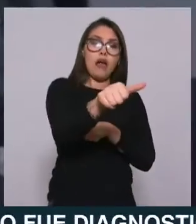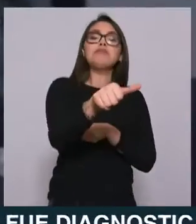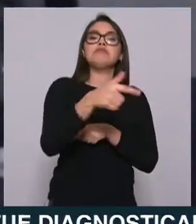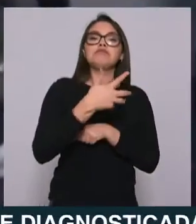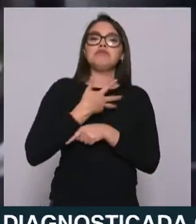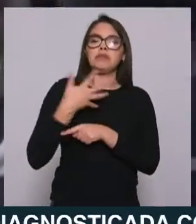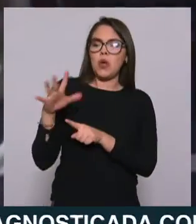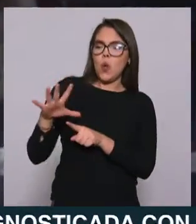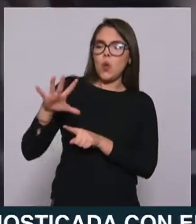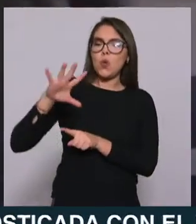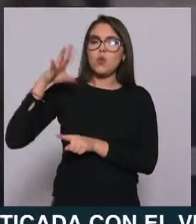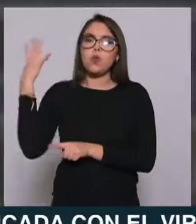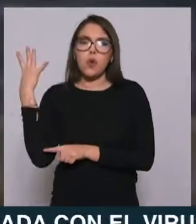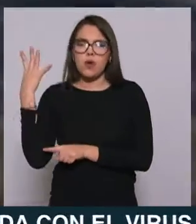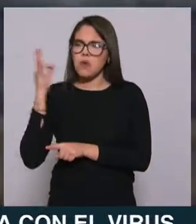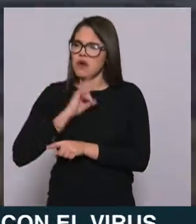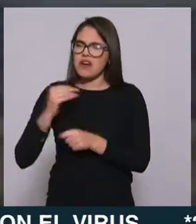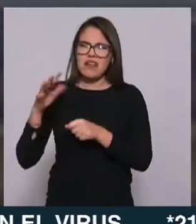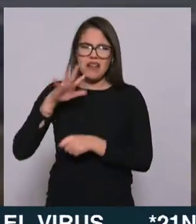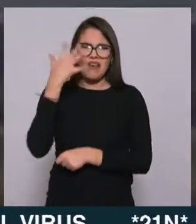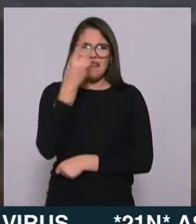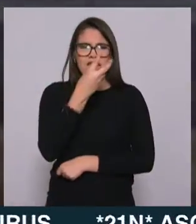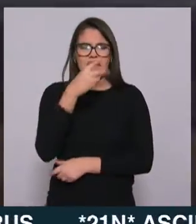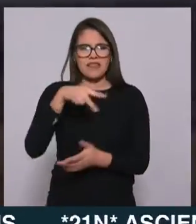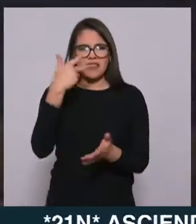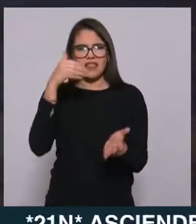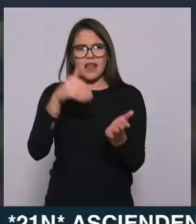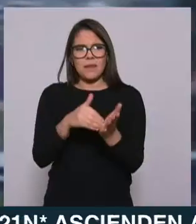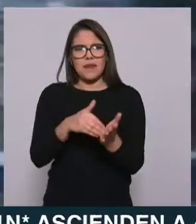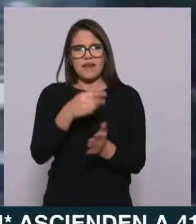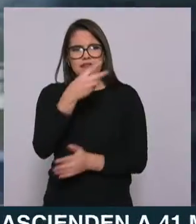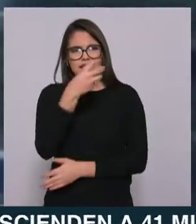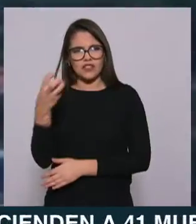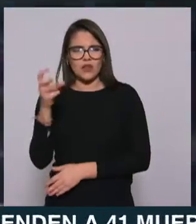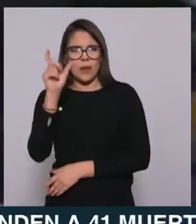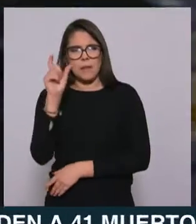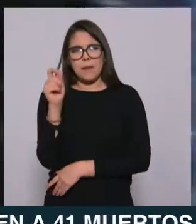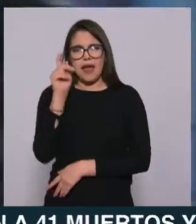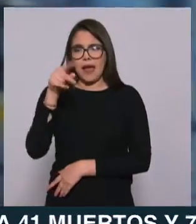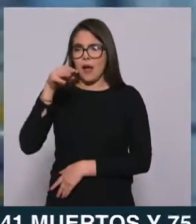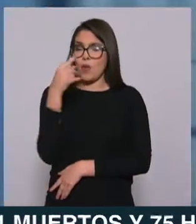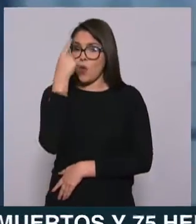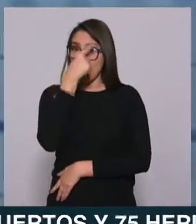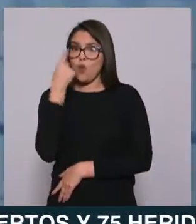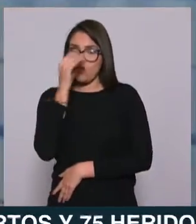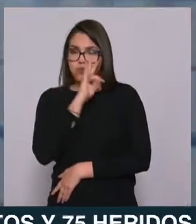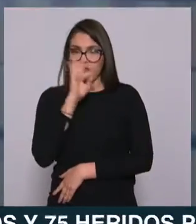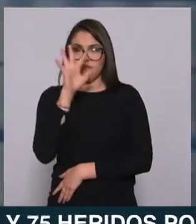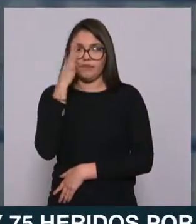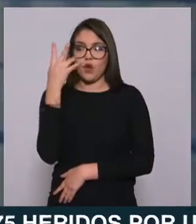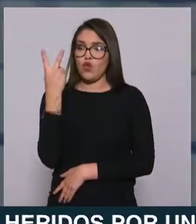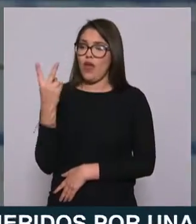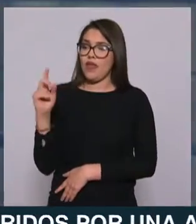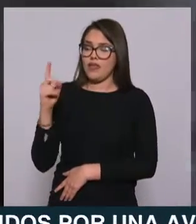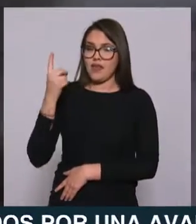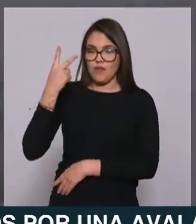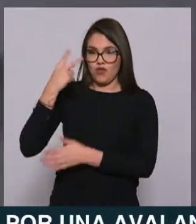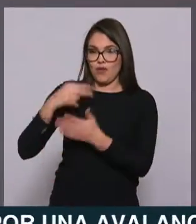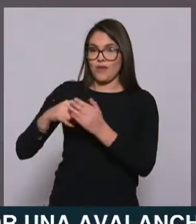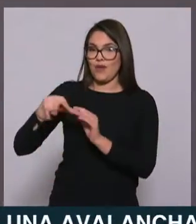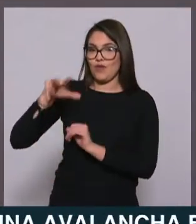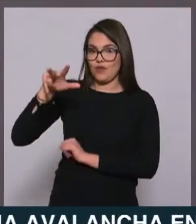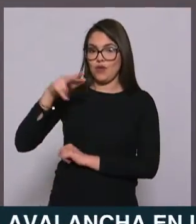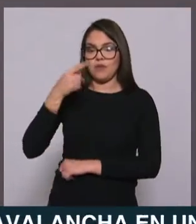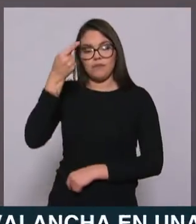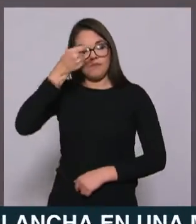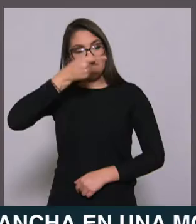una velocidad de hasta 13.620 km por hora. El 2 de diciembre de 2018, por mandato del presidente